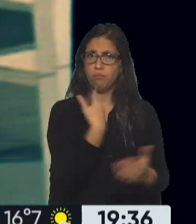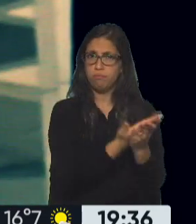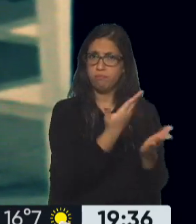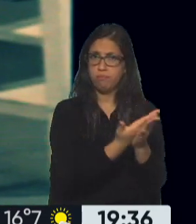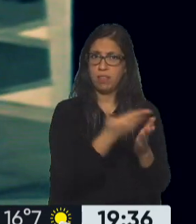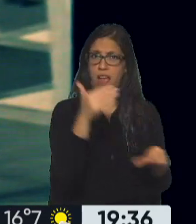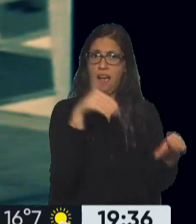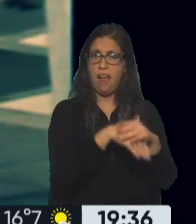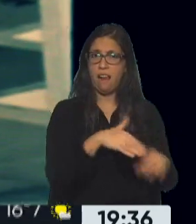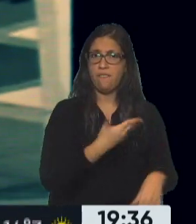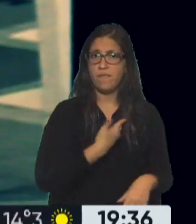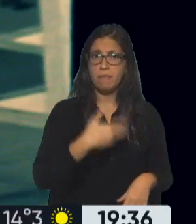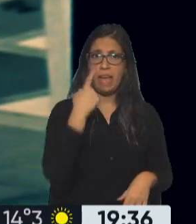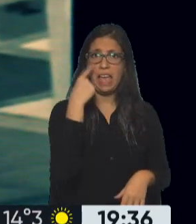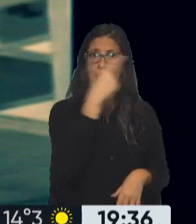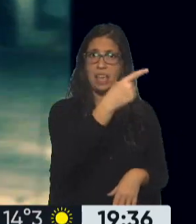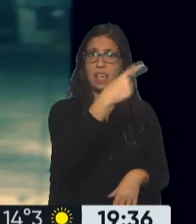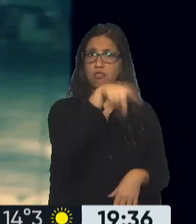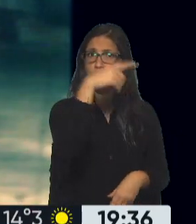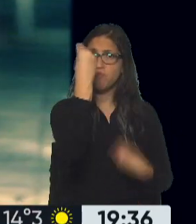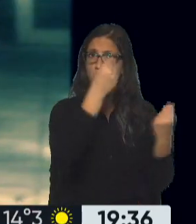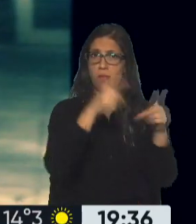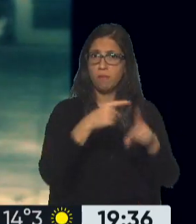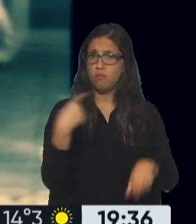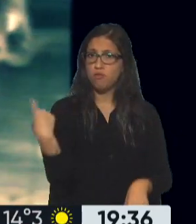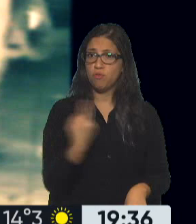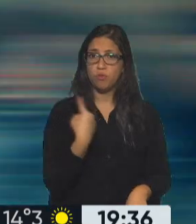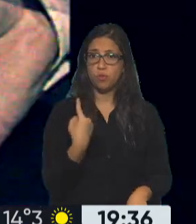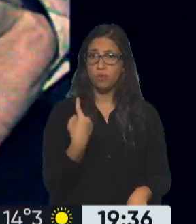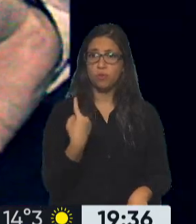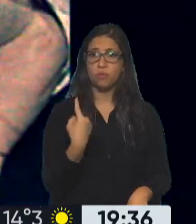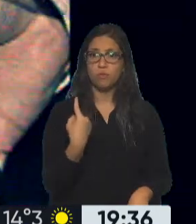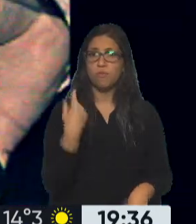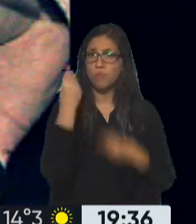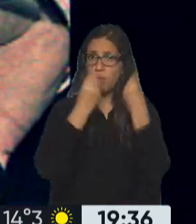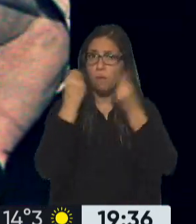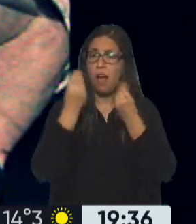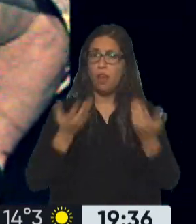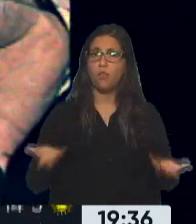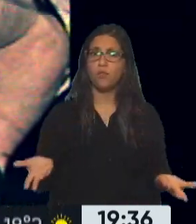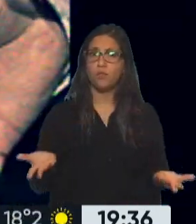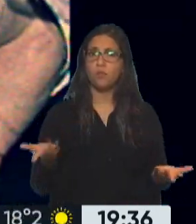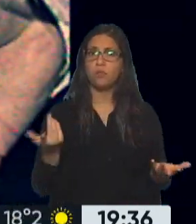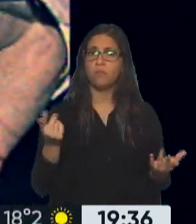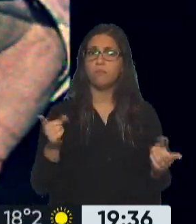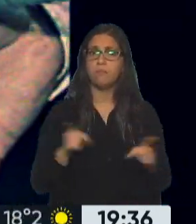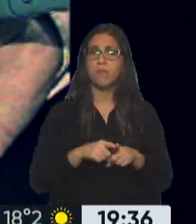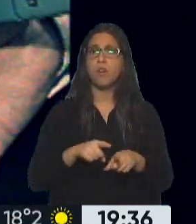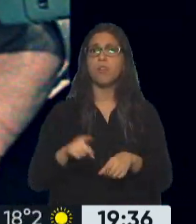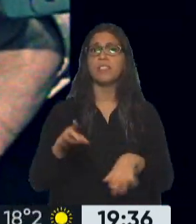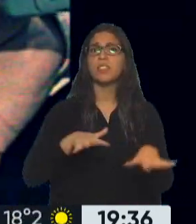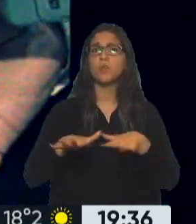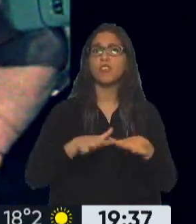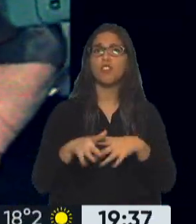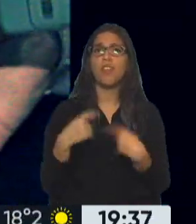fondo está preocupado, igual que nosotros estamos preocupados, también con la situación del déficit fiscal en